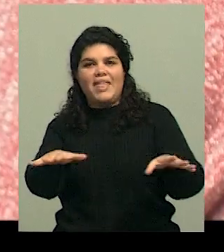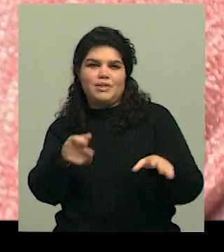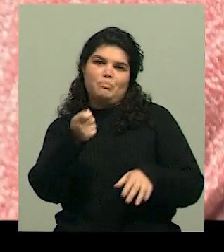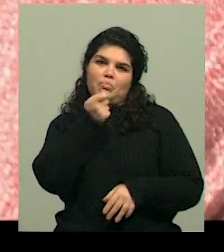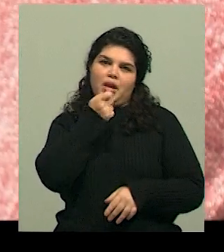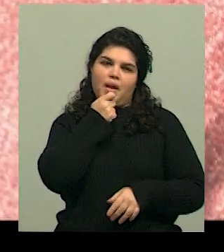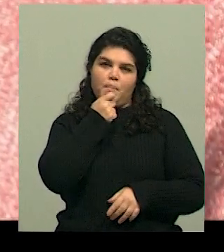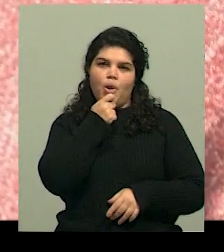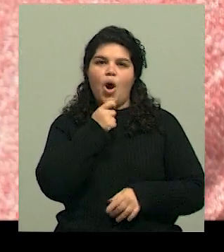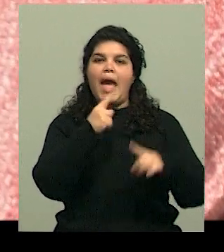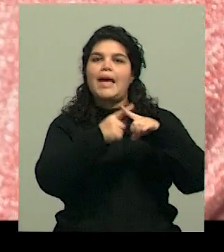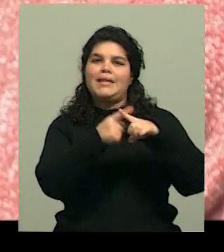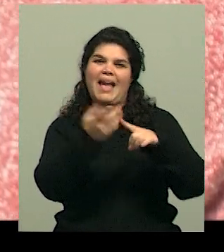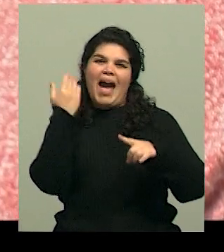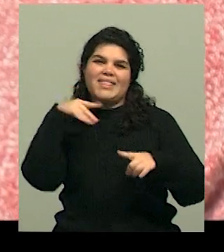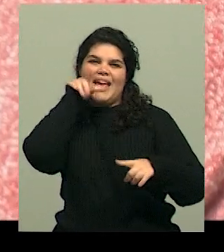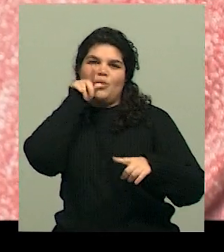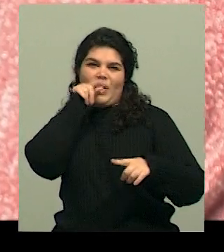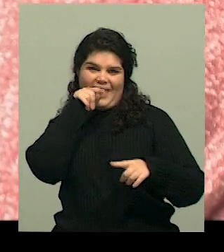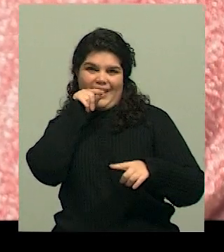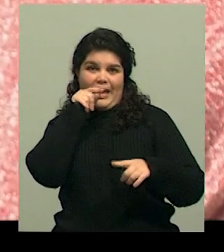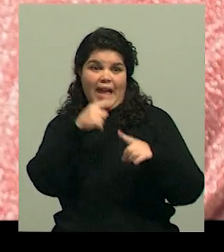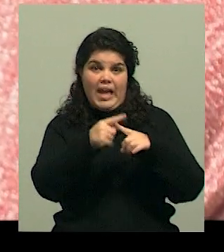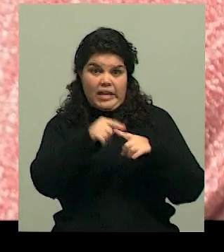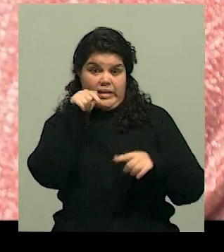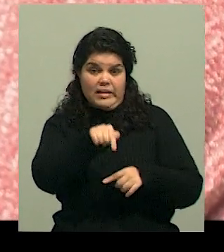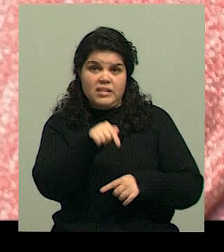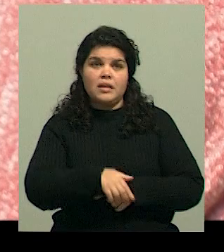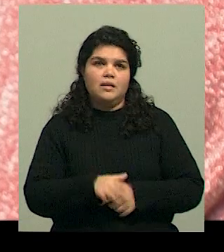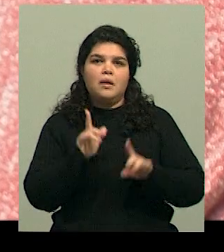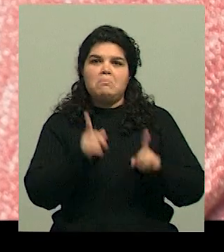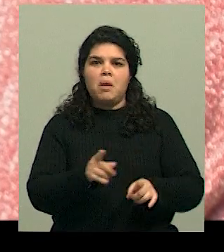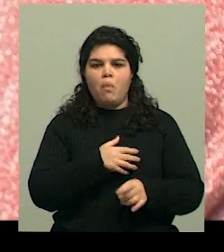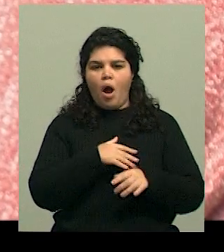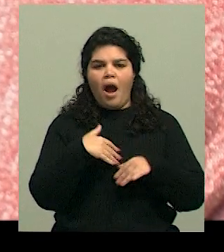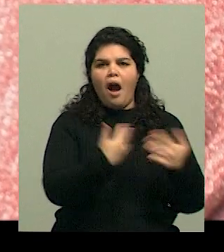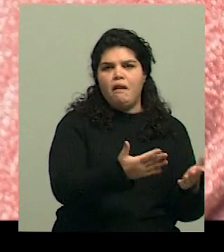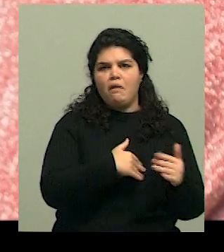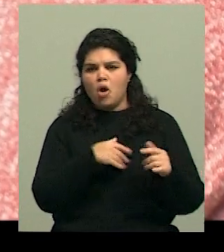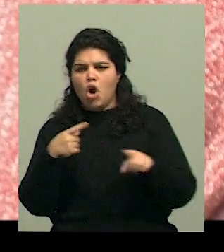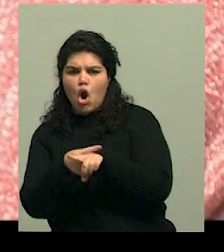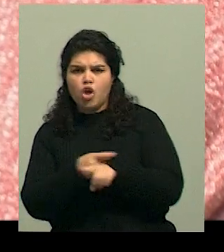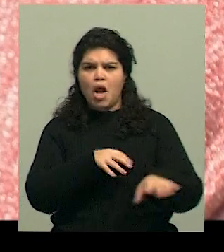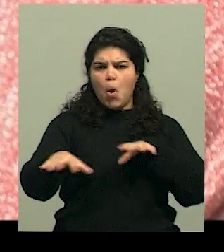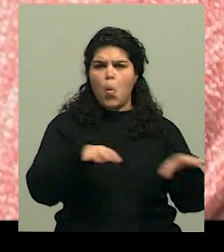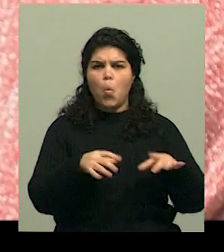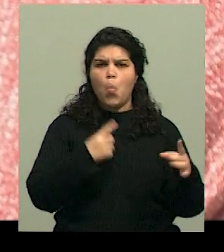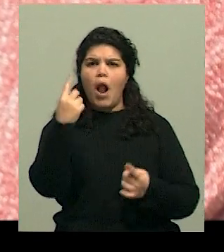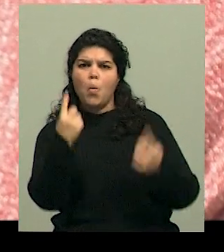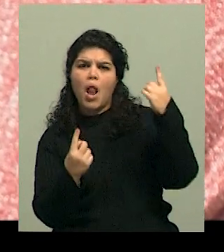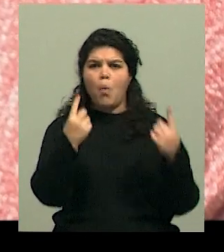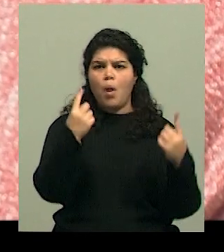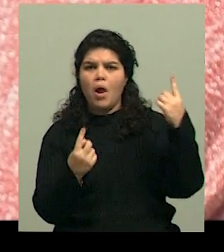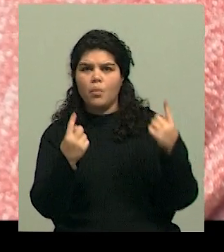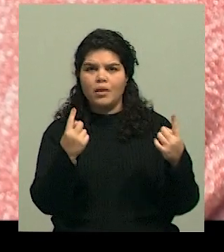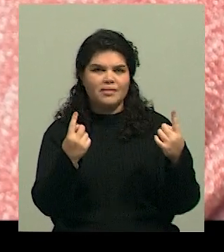como X, que antes era Twitter, marca, dividen aguas, estar a favor o en contra, estar a favor o en contra.